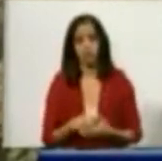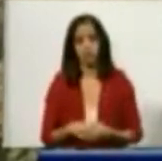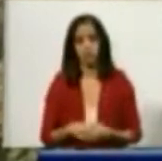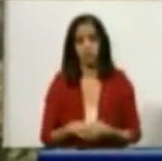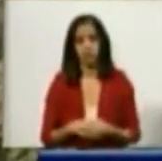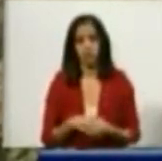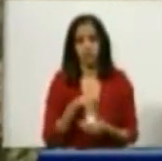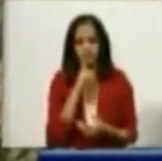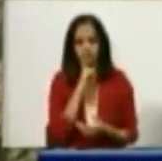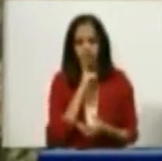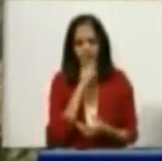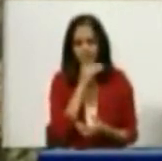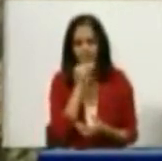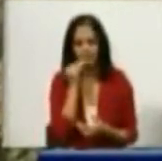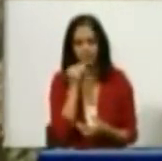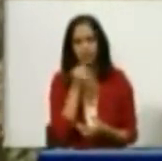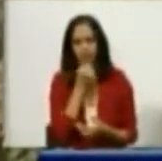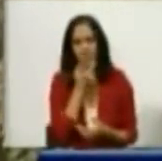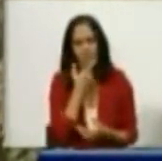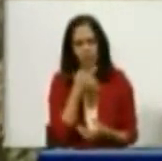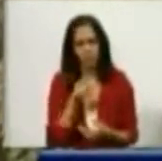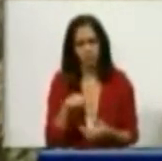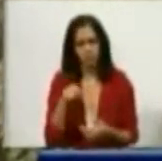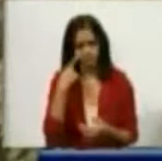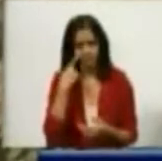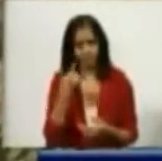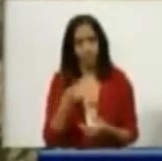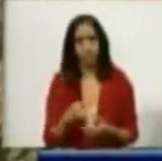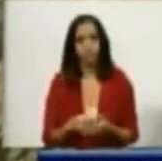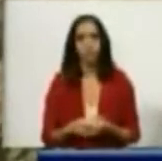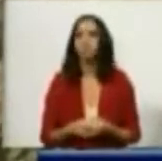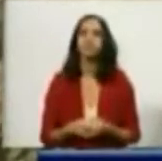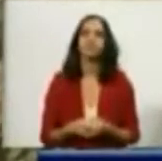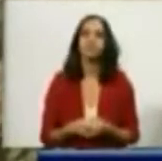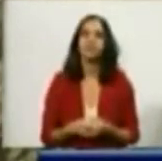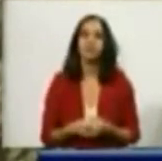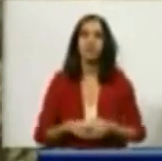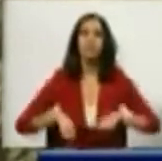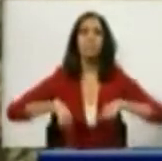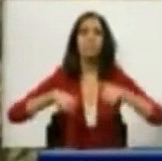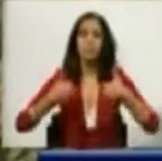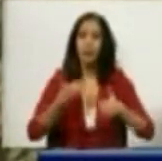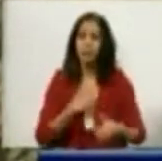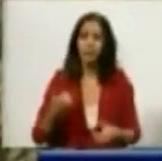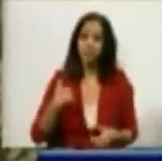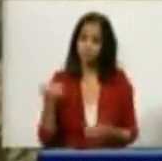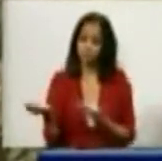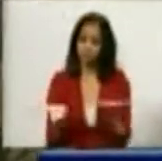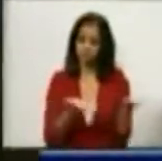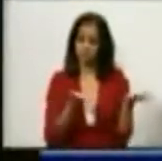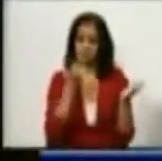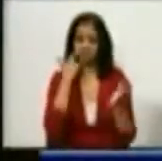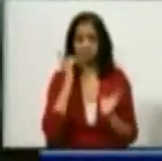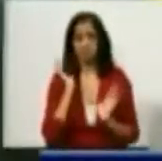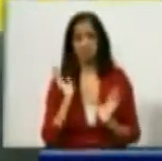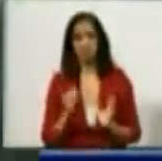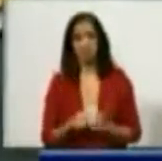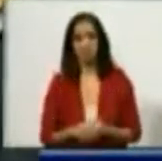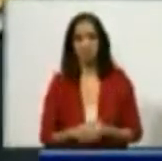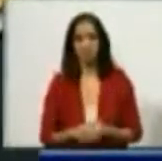calladito macri te ves más bonito quién tenemos más macri mándelo entonces